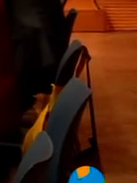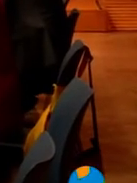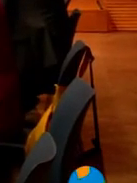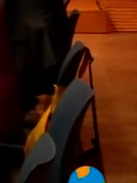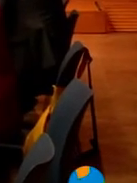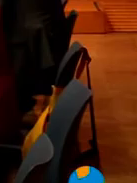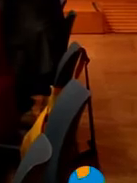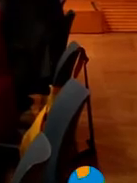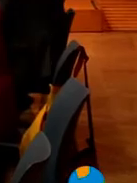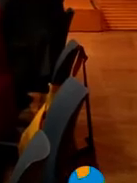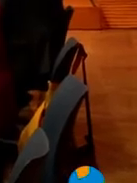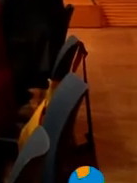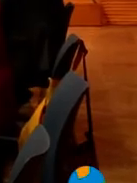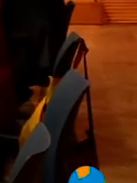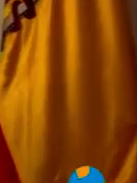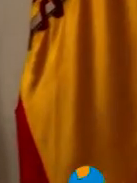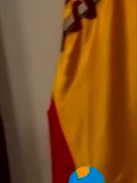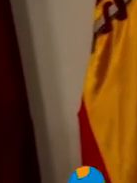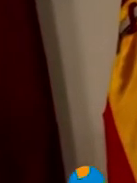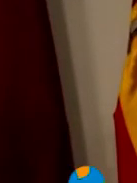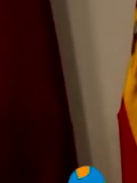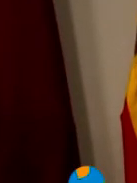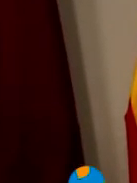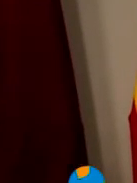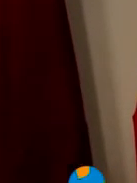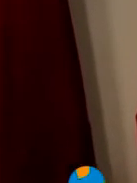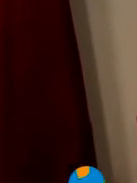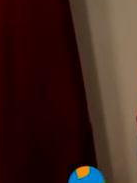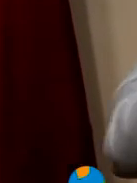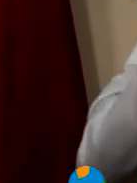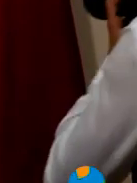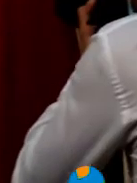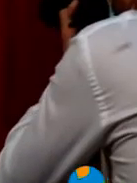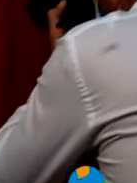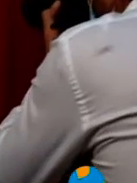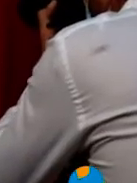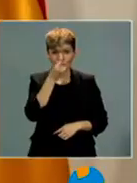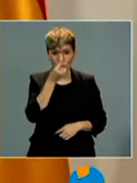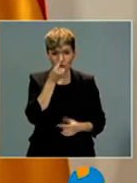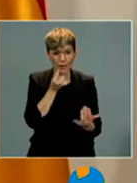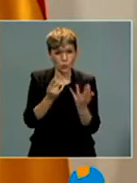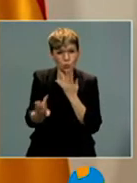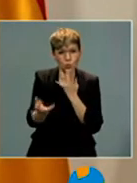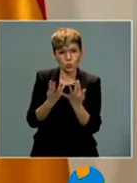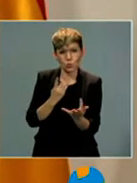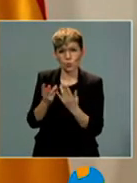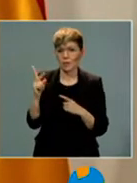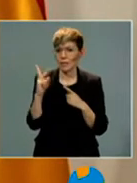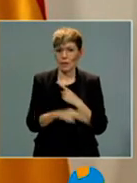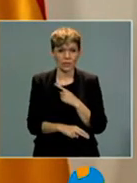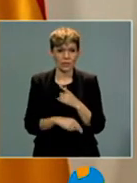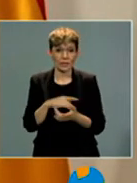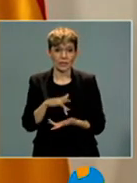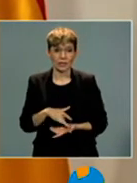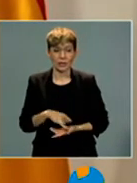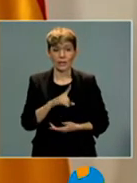Abarán, Alhama, Lorca y Murcia por el gran aumento de casos en pocos días. Hemos acordado que en los municipios en los que se supera la tasa de 250 en los